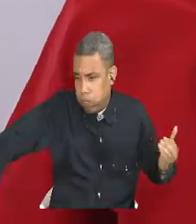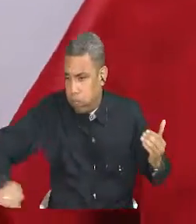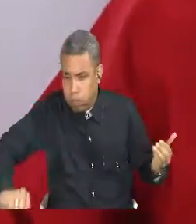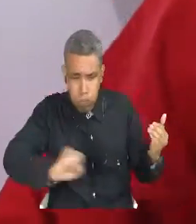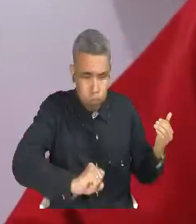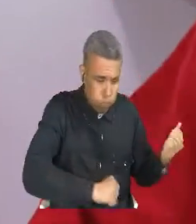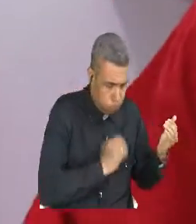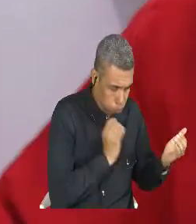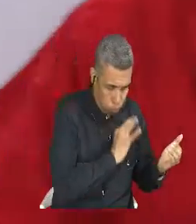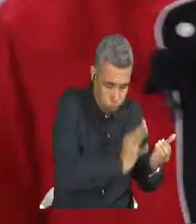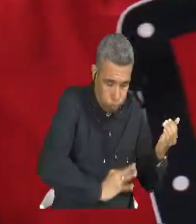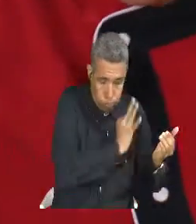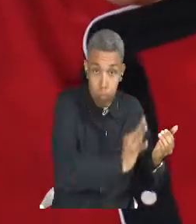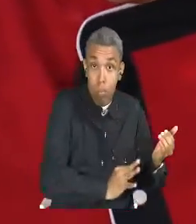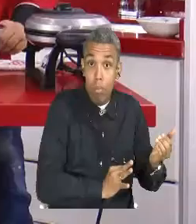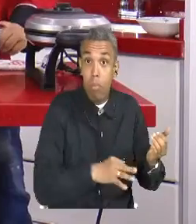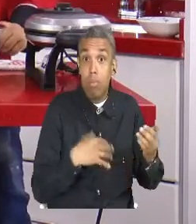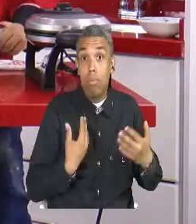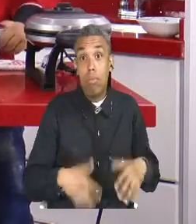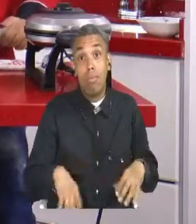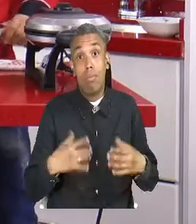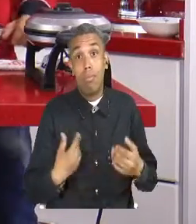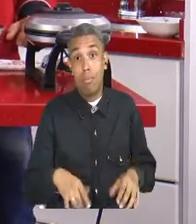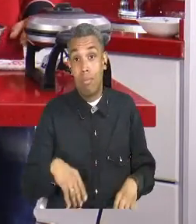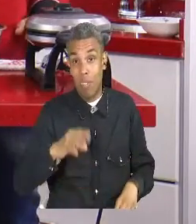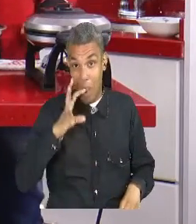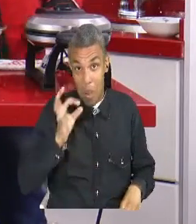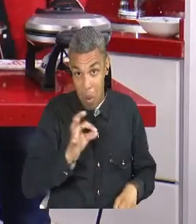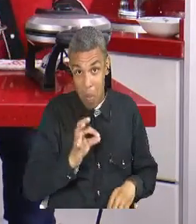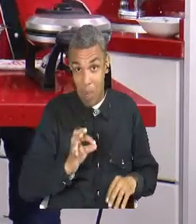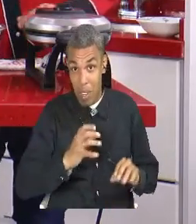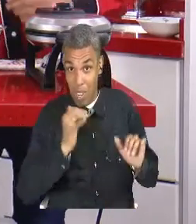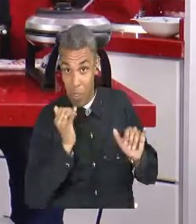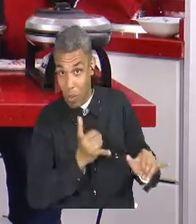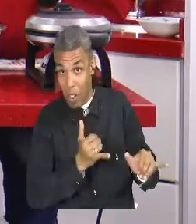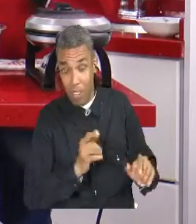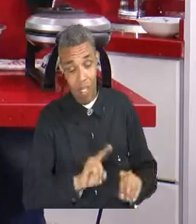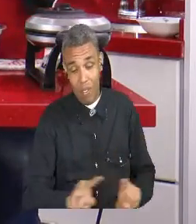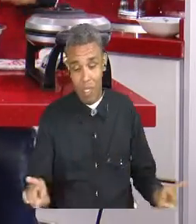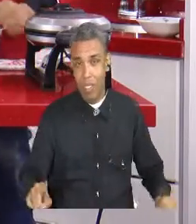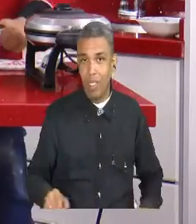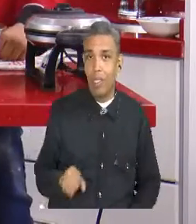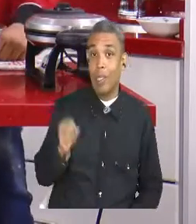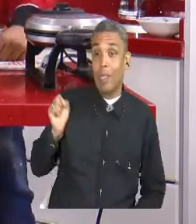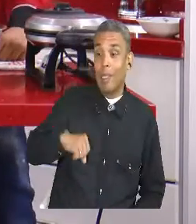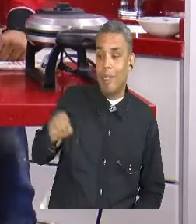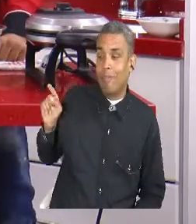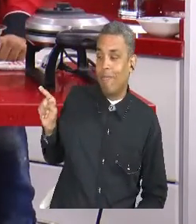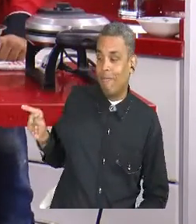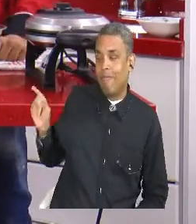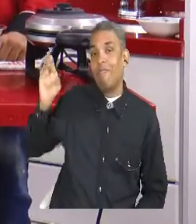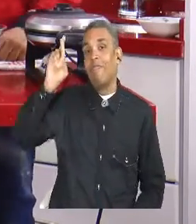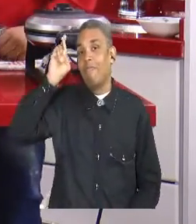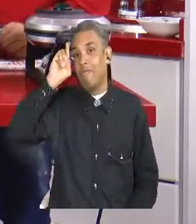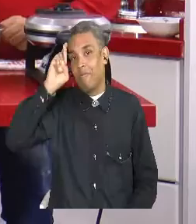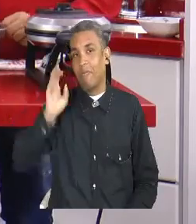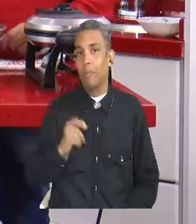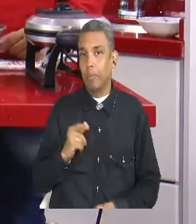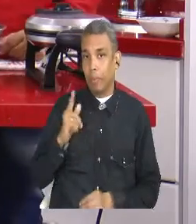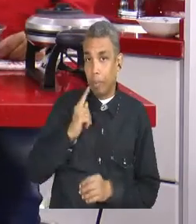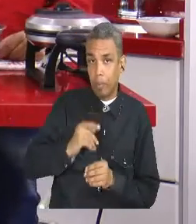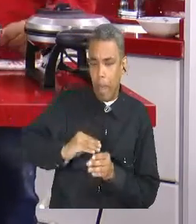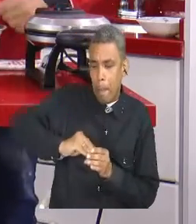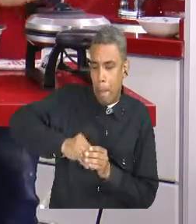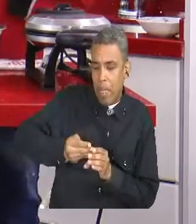hombres. Exacto. Sí. No tenemos de pronto esa habilidad de poder con todo. Me prestas la mantequilla, por favor. Las mujeres tienen